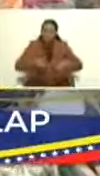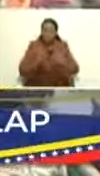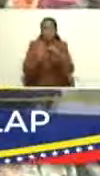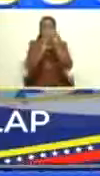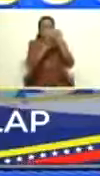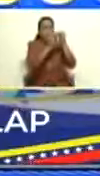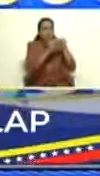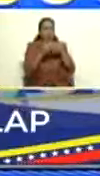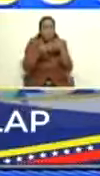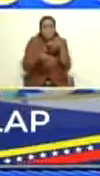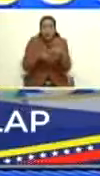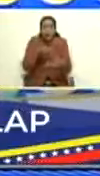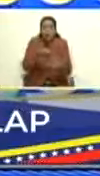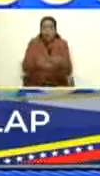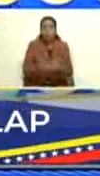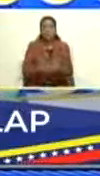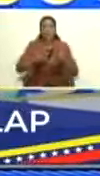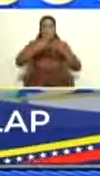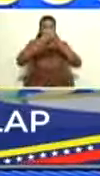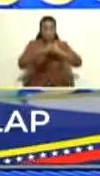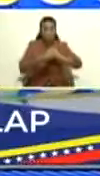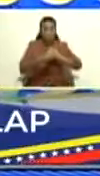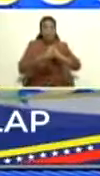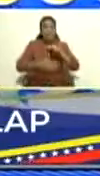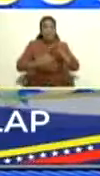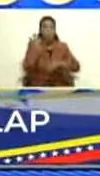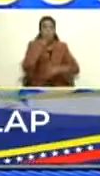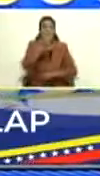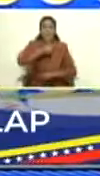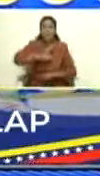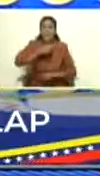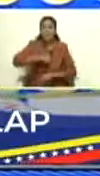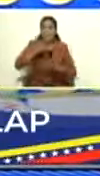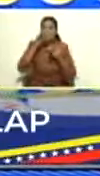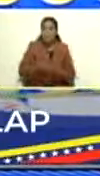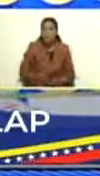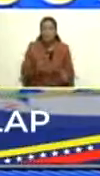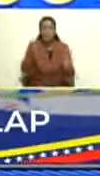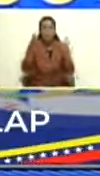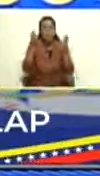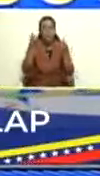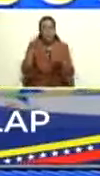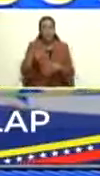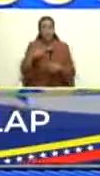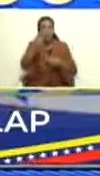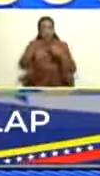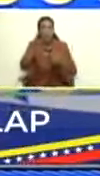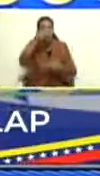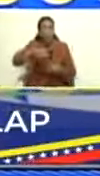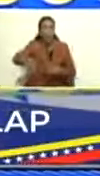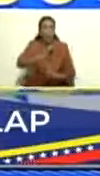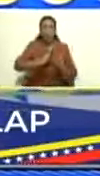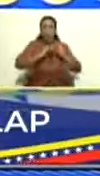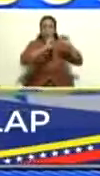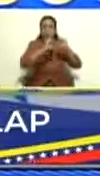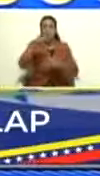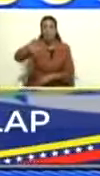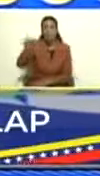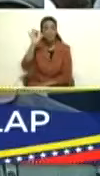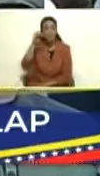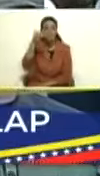económica del país. Los CLAT, modelo de resistencia victoriosa del pueblo heroico de Venezuela.